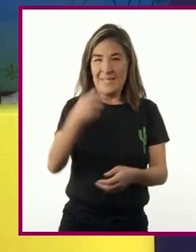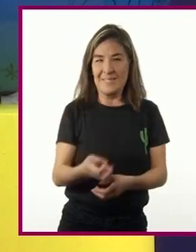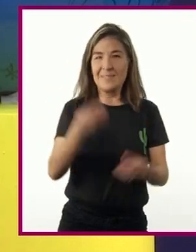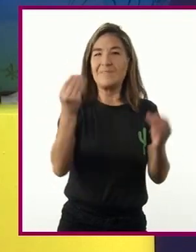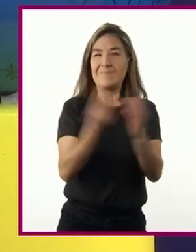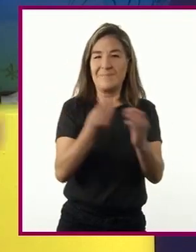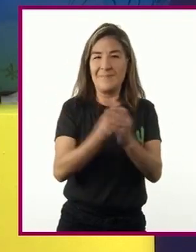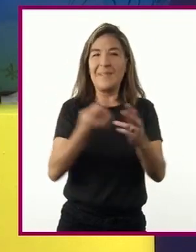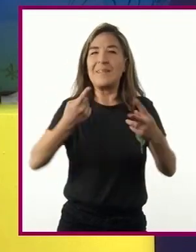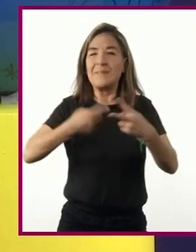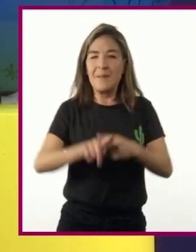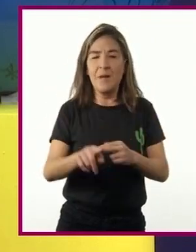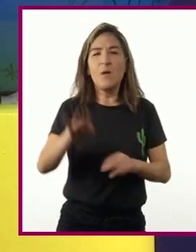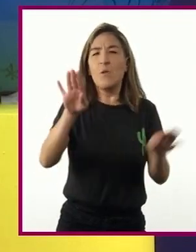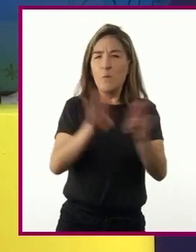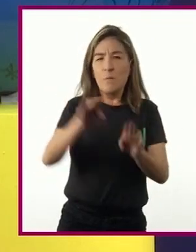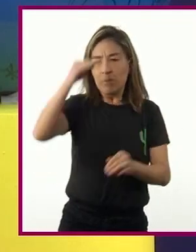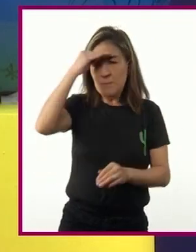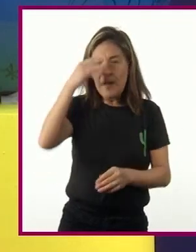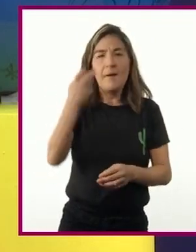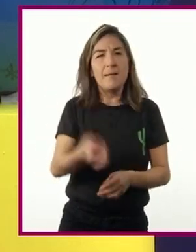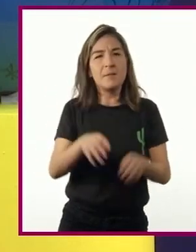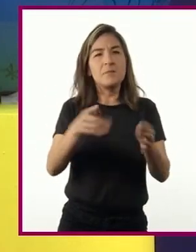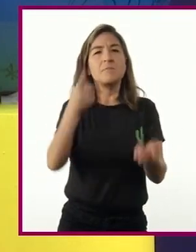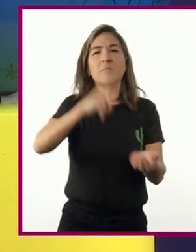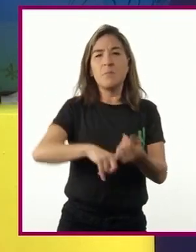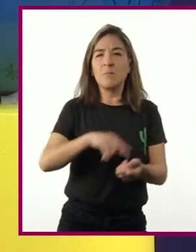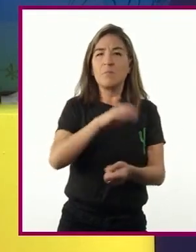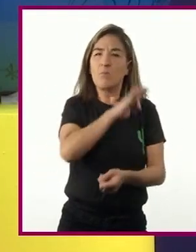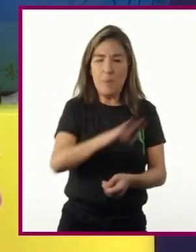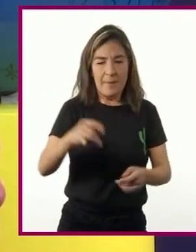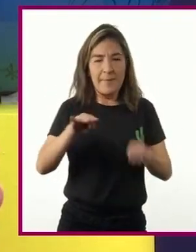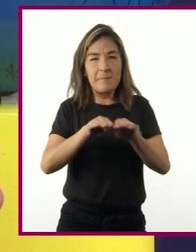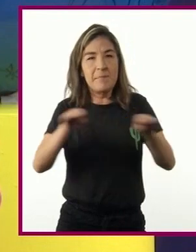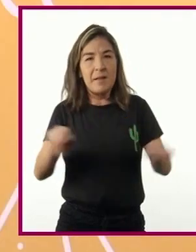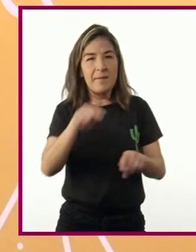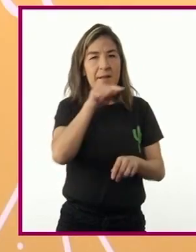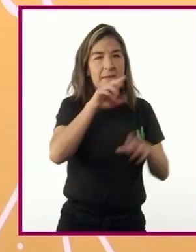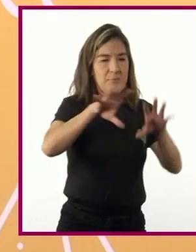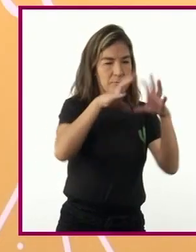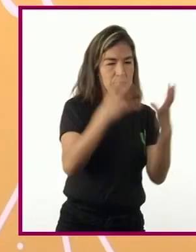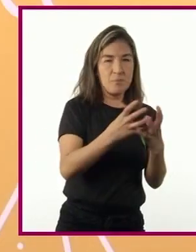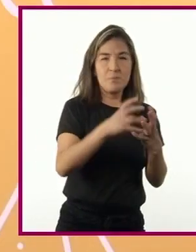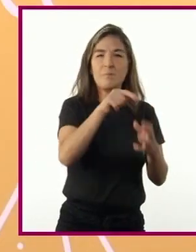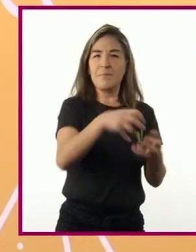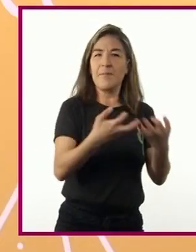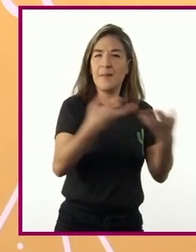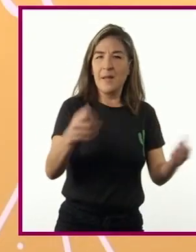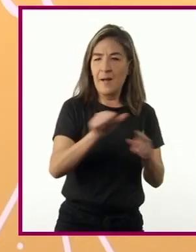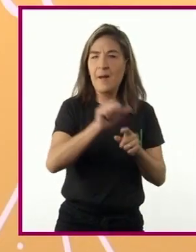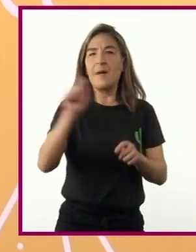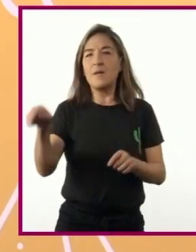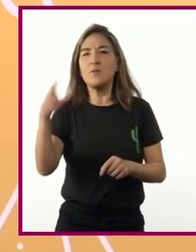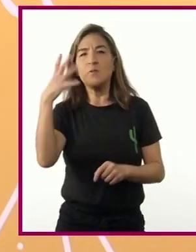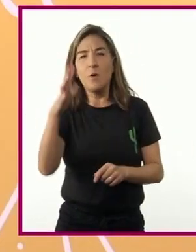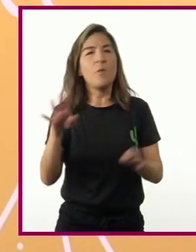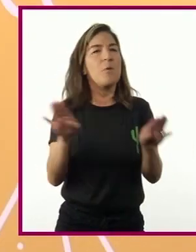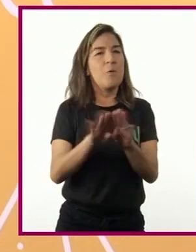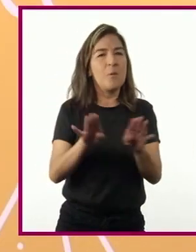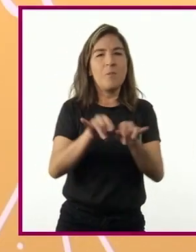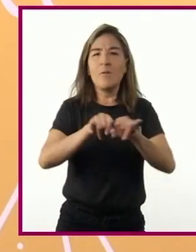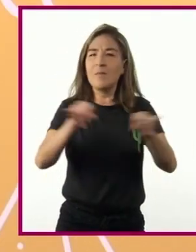de la sesión. ¿Cómo es que se logró medir la distancia del Sol a la Tierra? Para responder a tu pregunta,